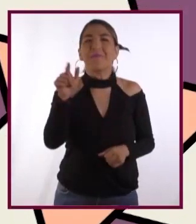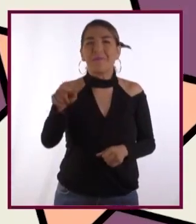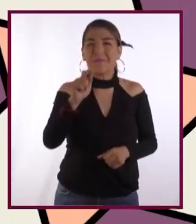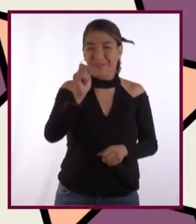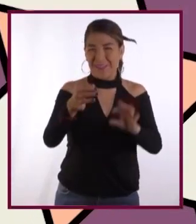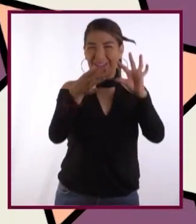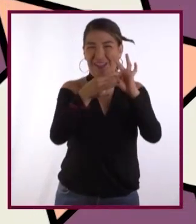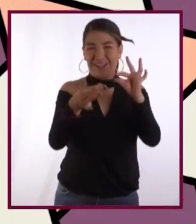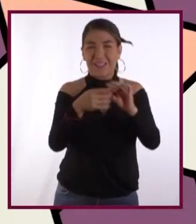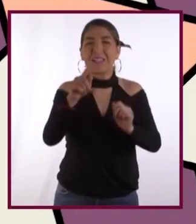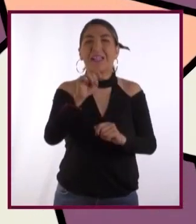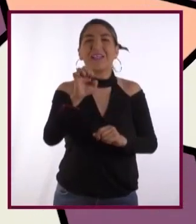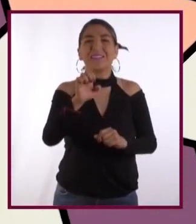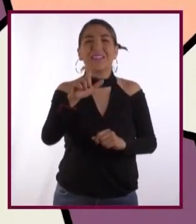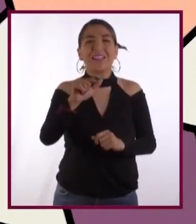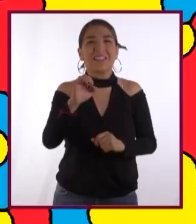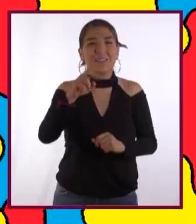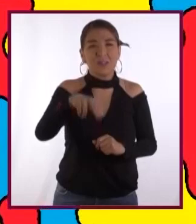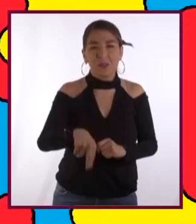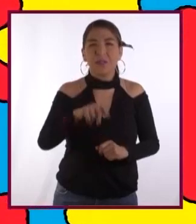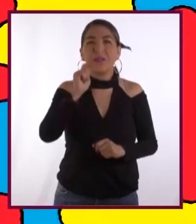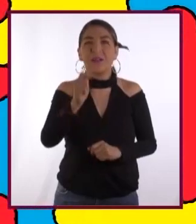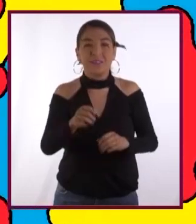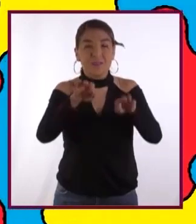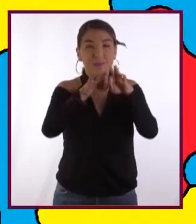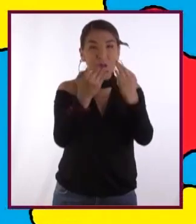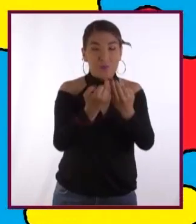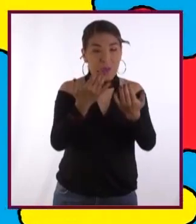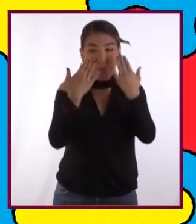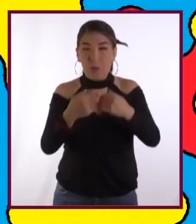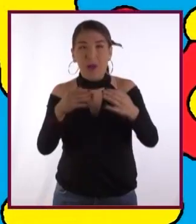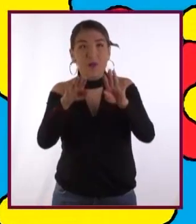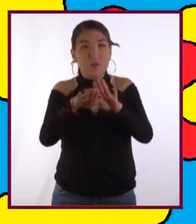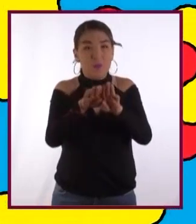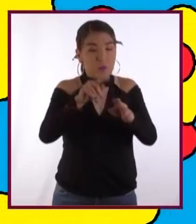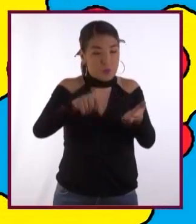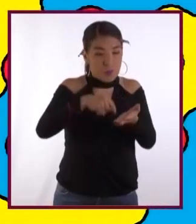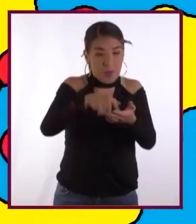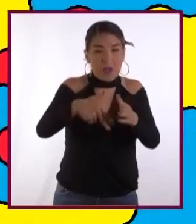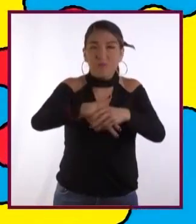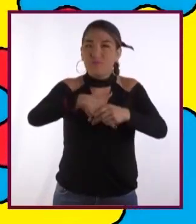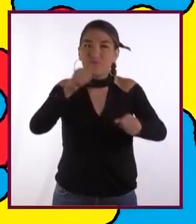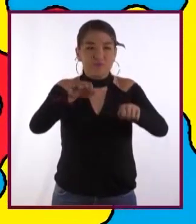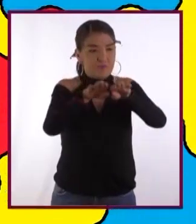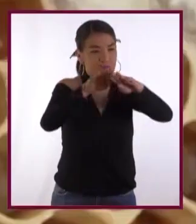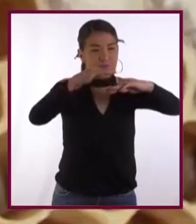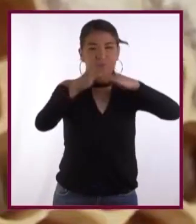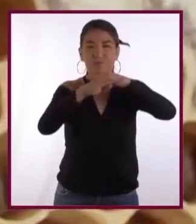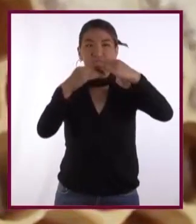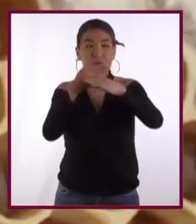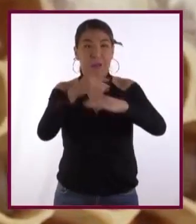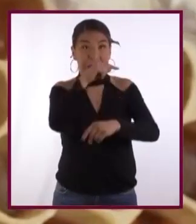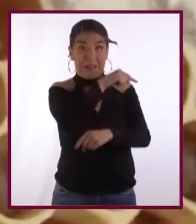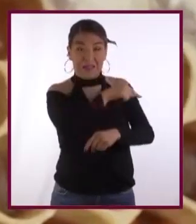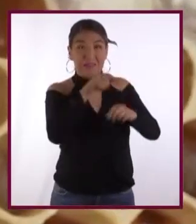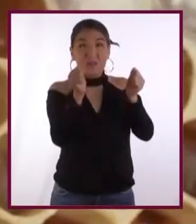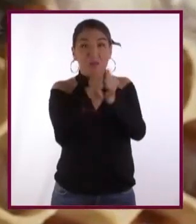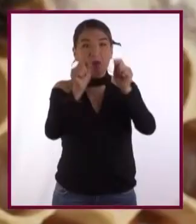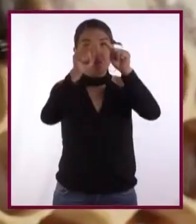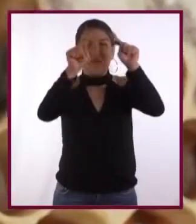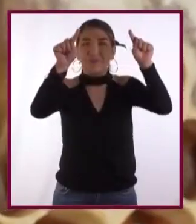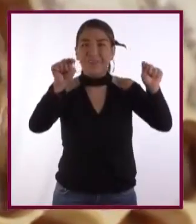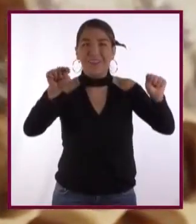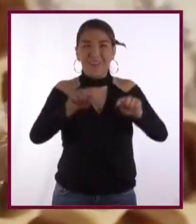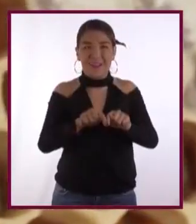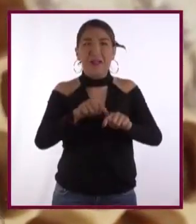que hemos visto sobre las teselaciones, en donde vimos que entre las piezas no existen espacios vacíos, podemos decir que los